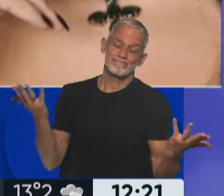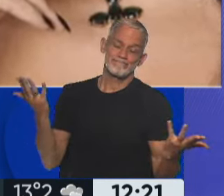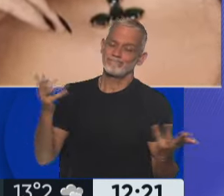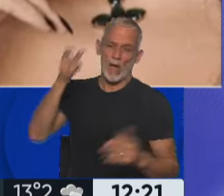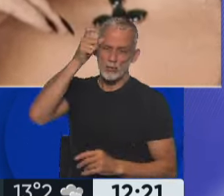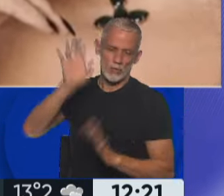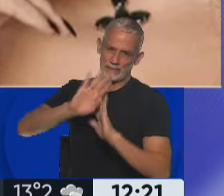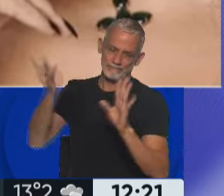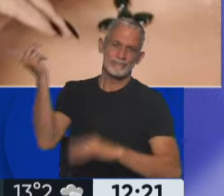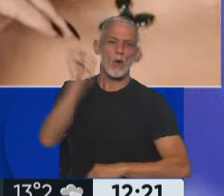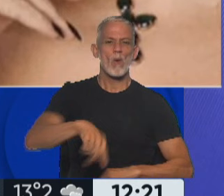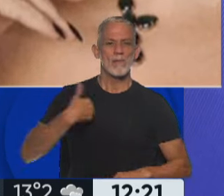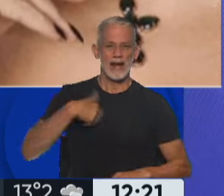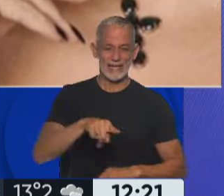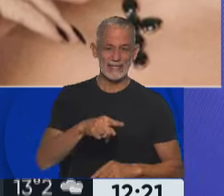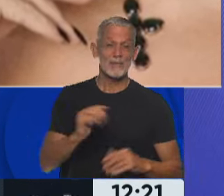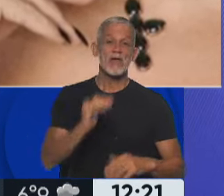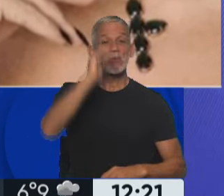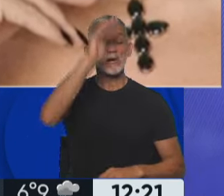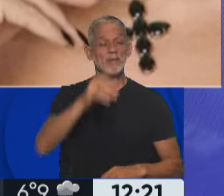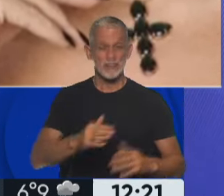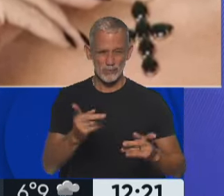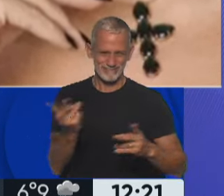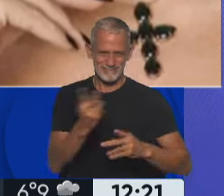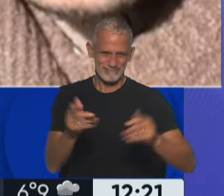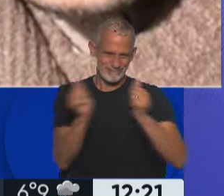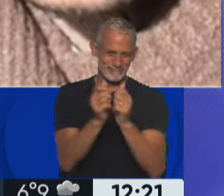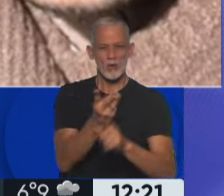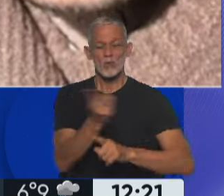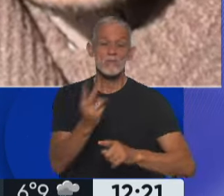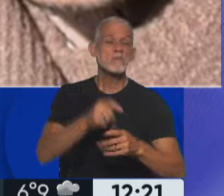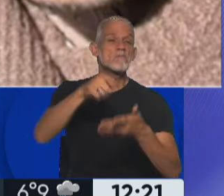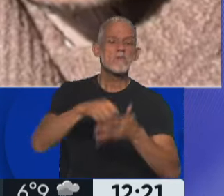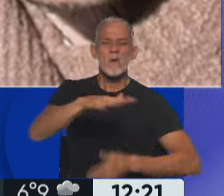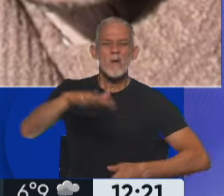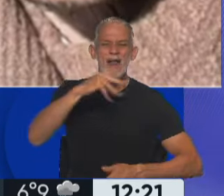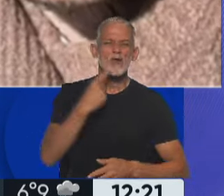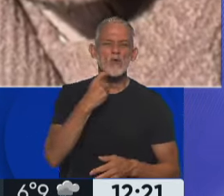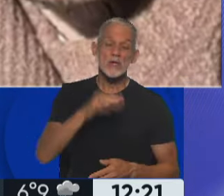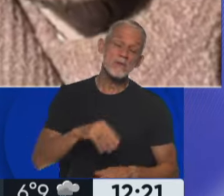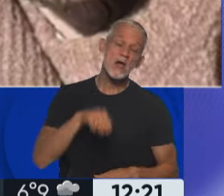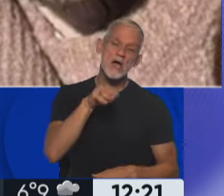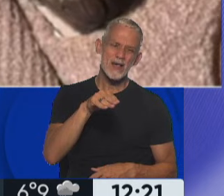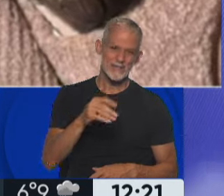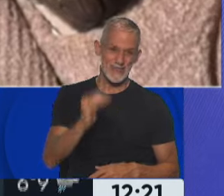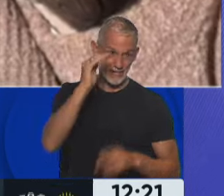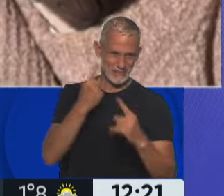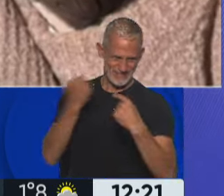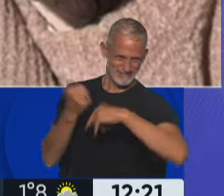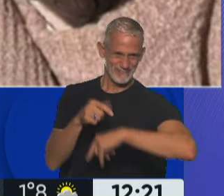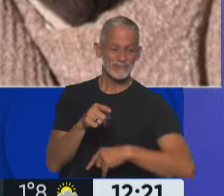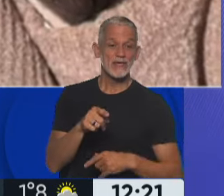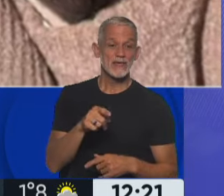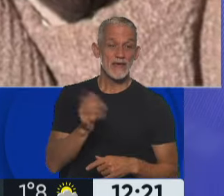Argentina llega a al departamento que tienen en conjunto con wanara en el barrio de Núñez lo estamos viendo en las imágenes Mira la parte